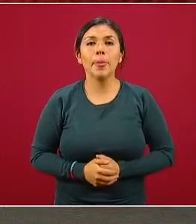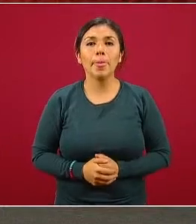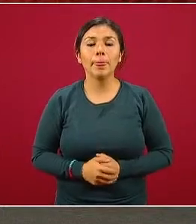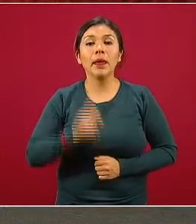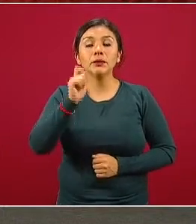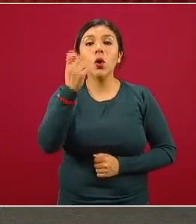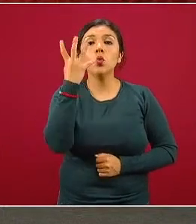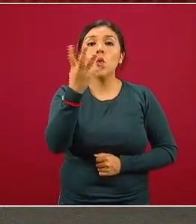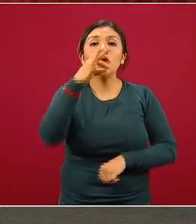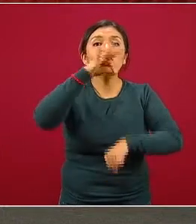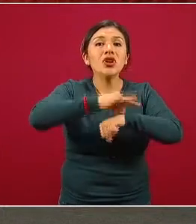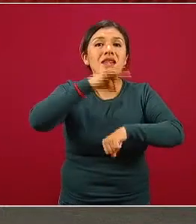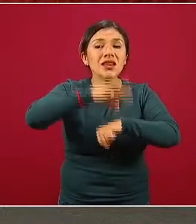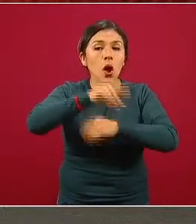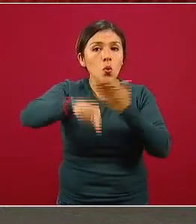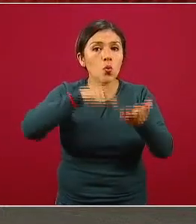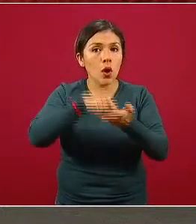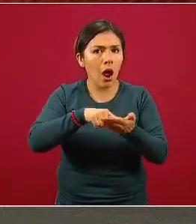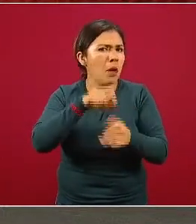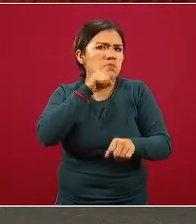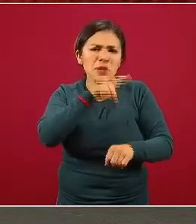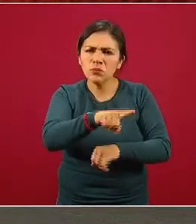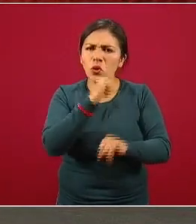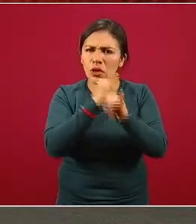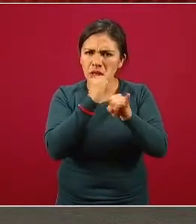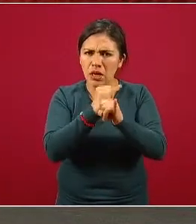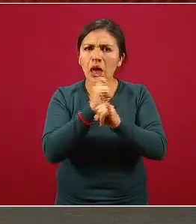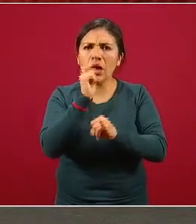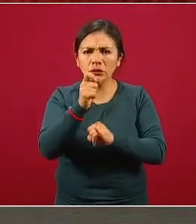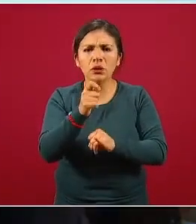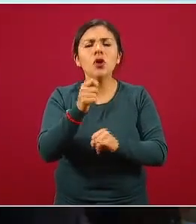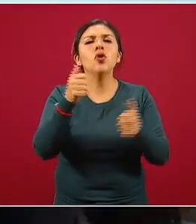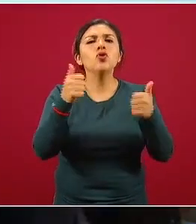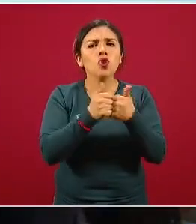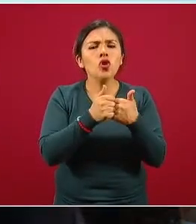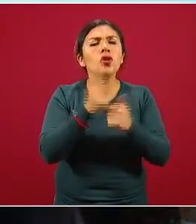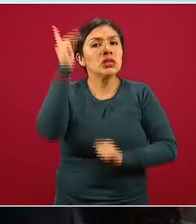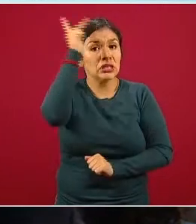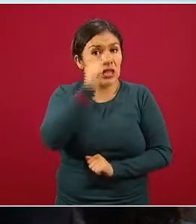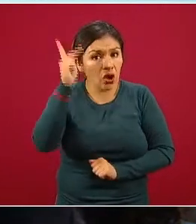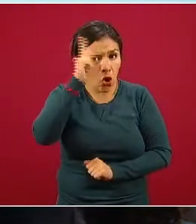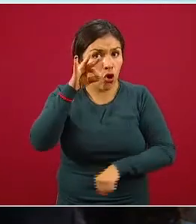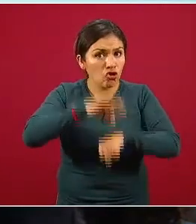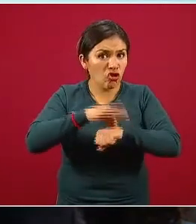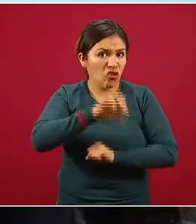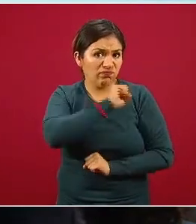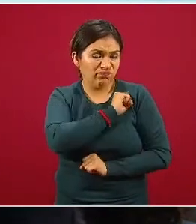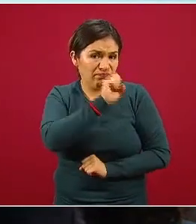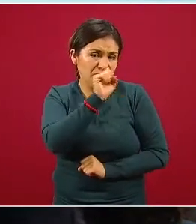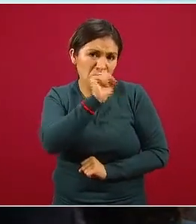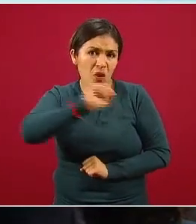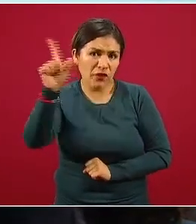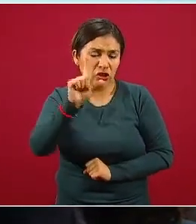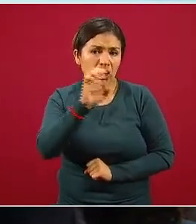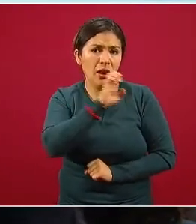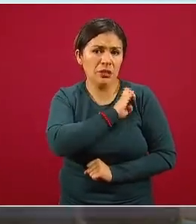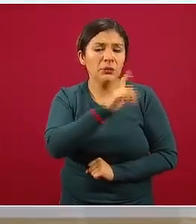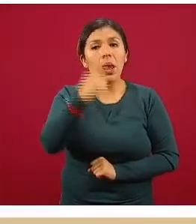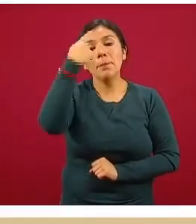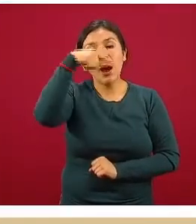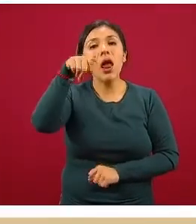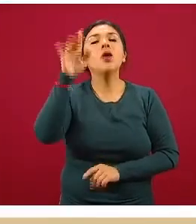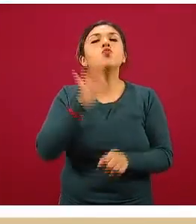Son 4 clínicas virtuales que van a estar siendo contestadas por psicólogos y psiquiatras dependiendo de lo que